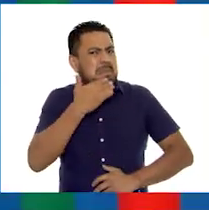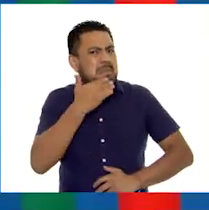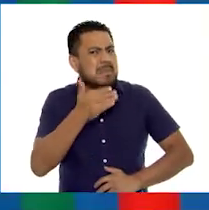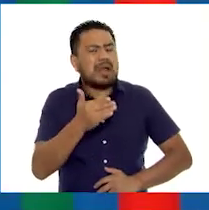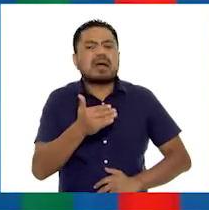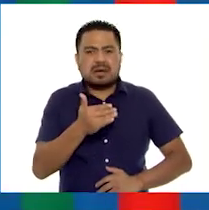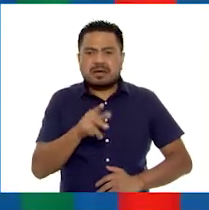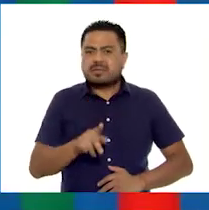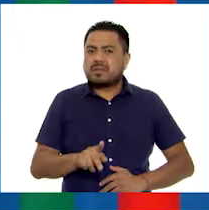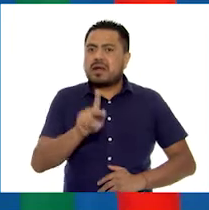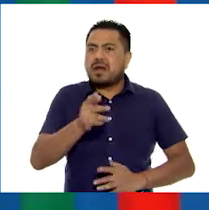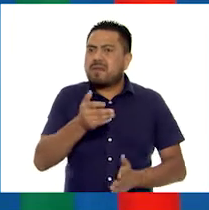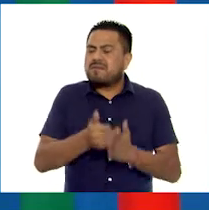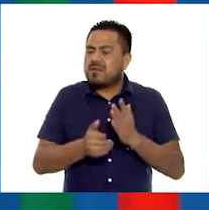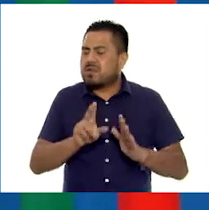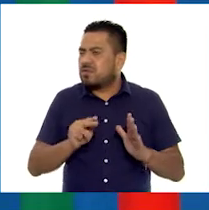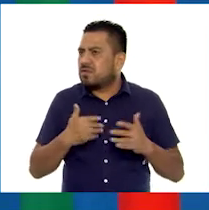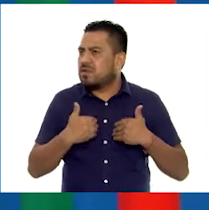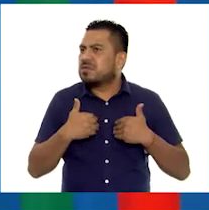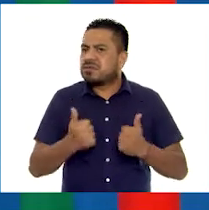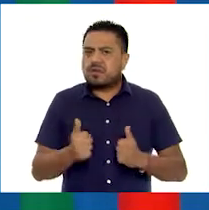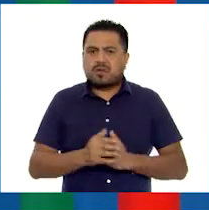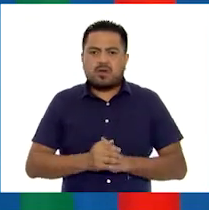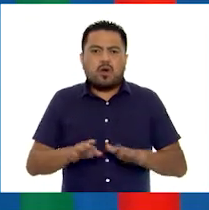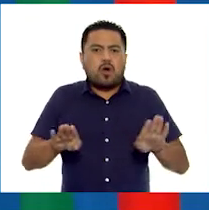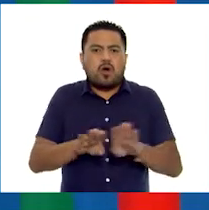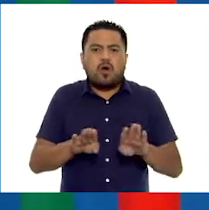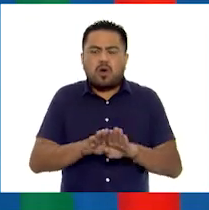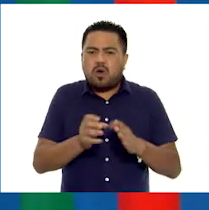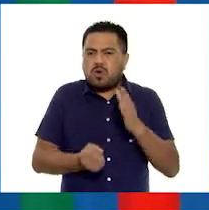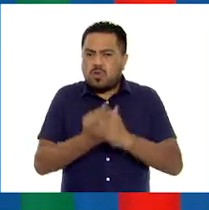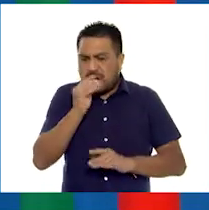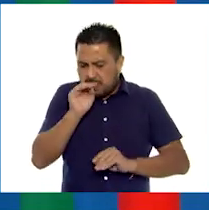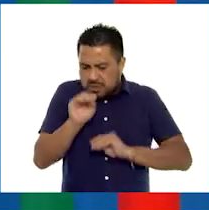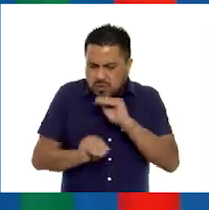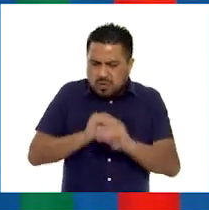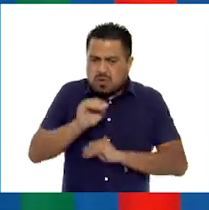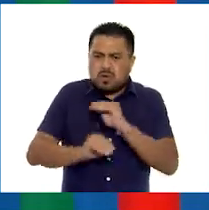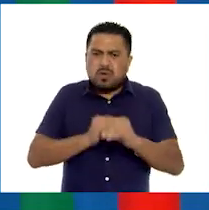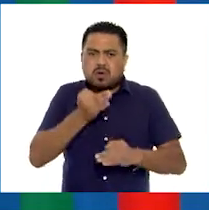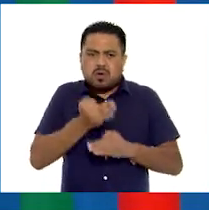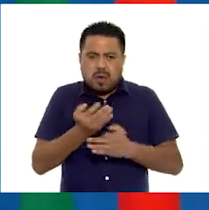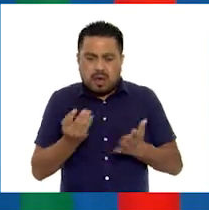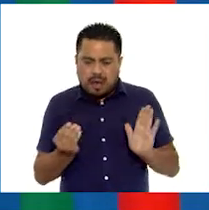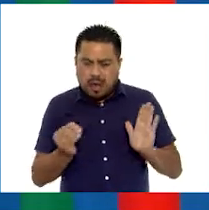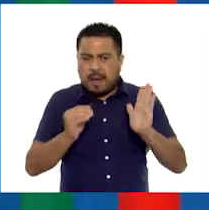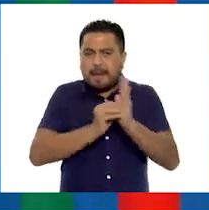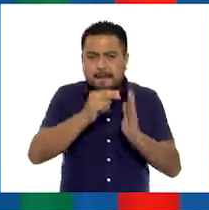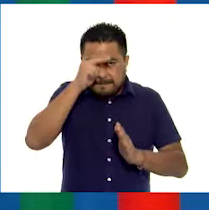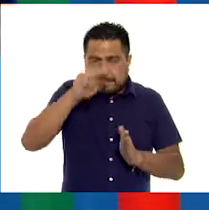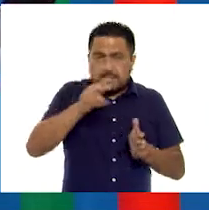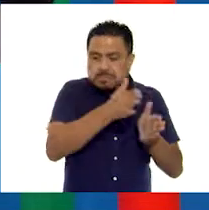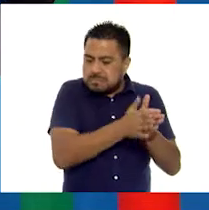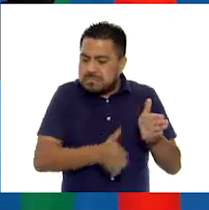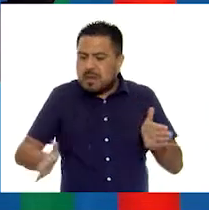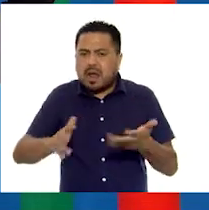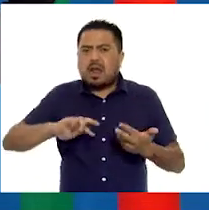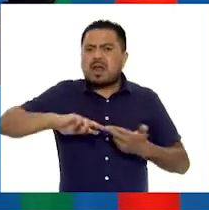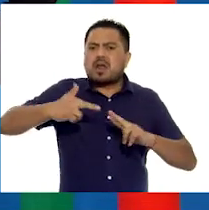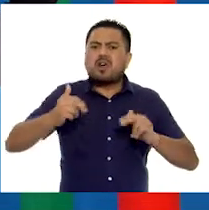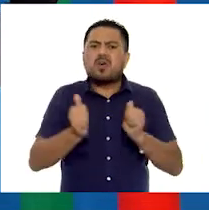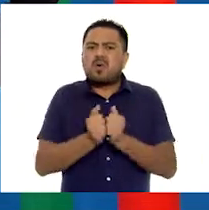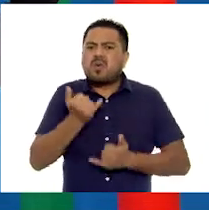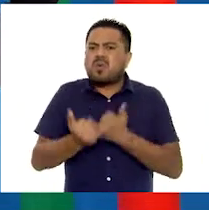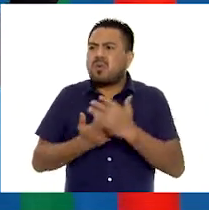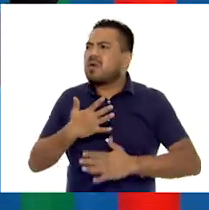pero hay algo que todavía no entiendo como esta nueva estructura que se va a conformar en méxico durante este periodo se relaciona con mi